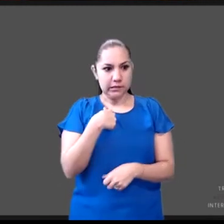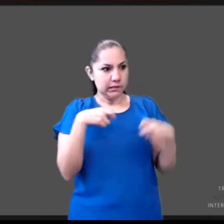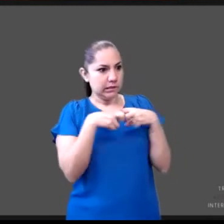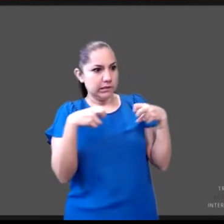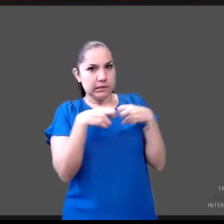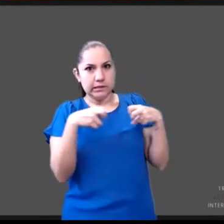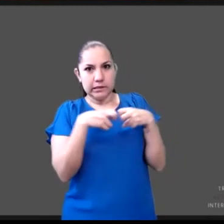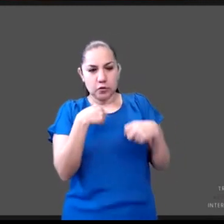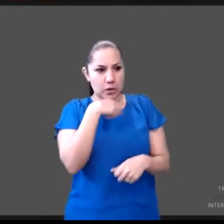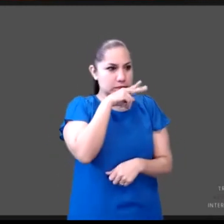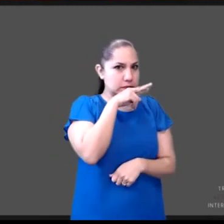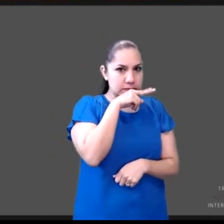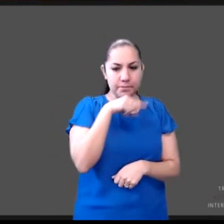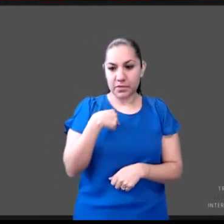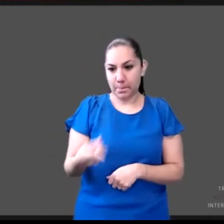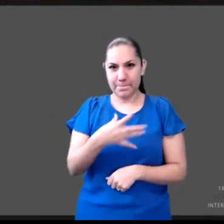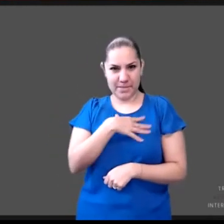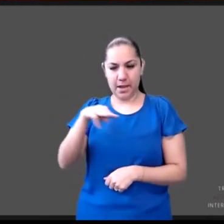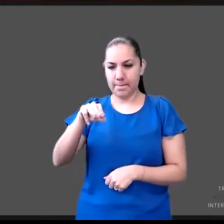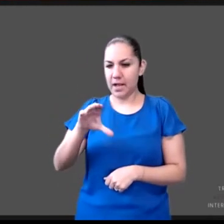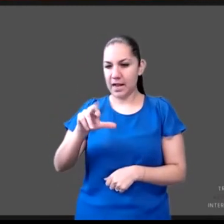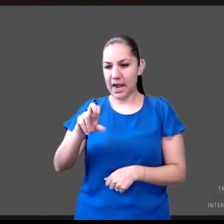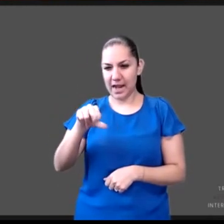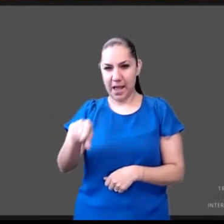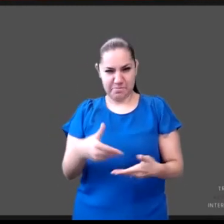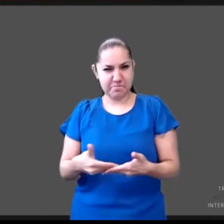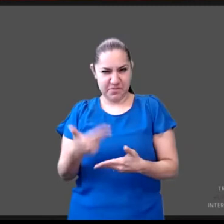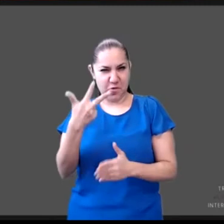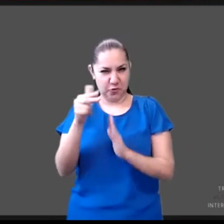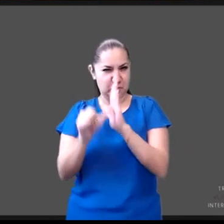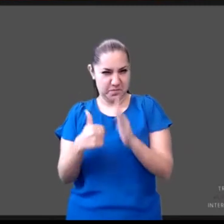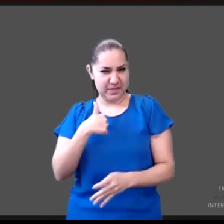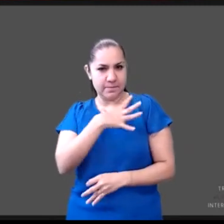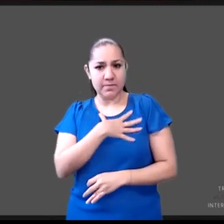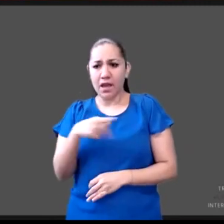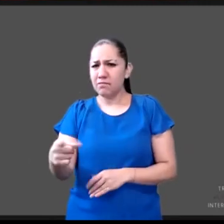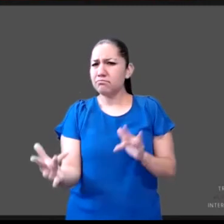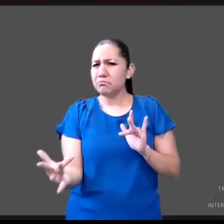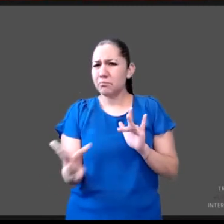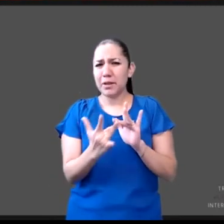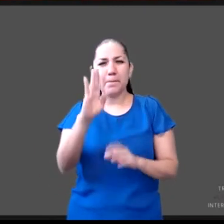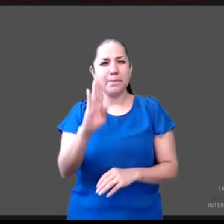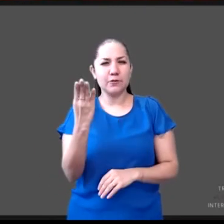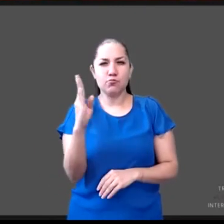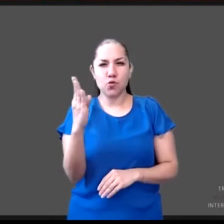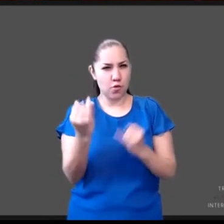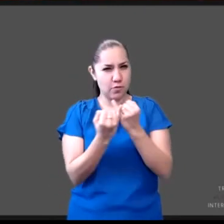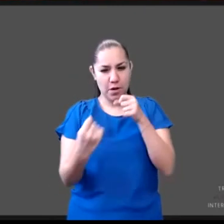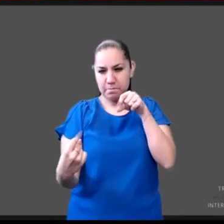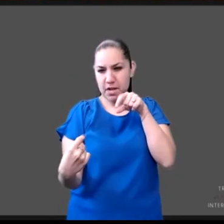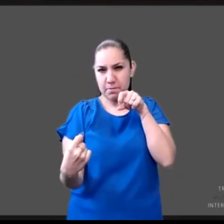de 8 meses, como si tuviera un Bluetooth, se conectaba a la emoción que yo estaba sintiendo y ella se inquietaba, se ponía